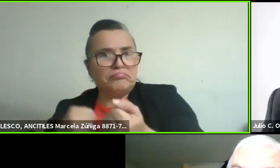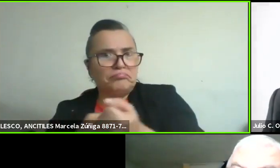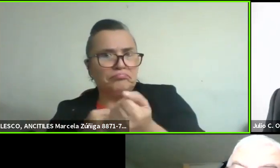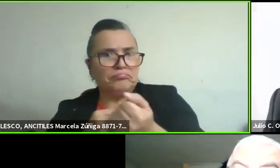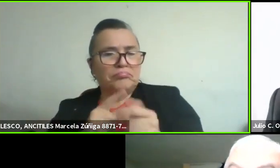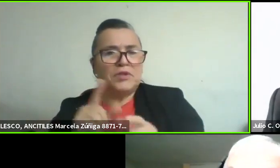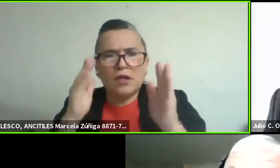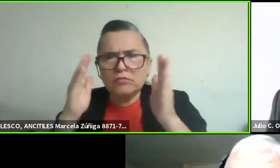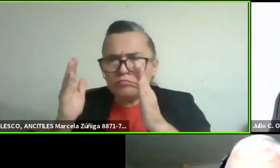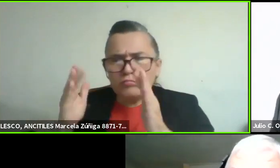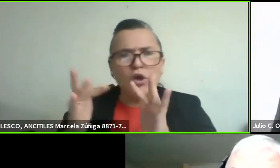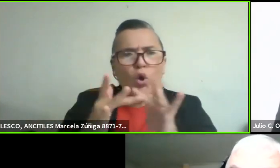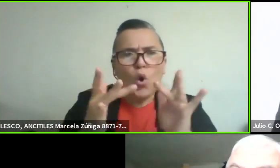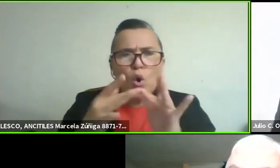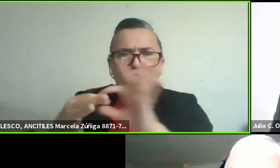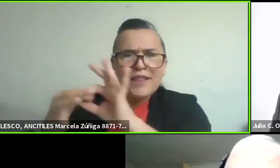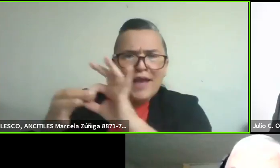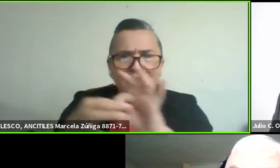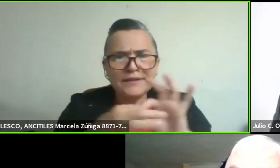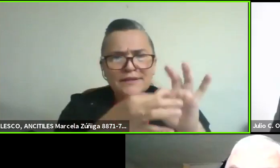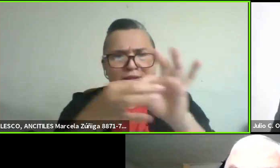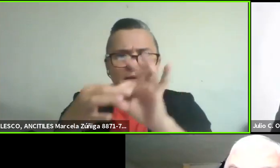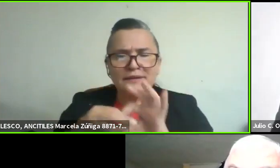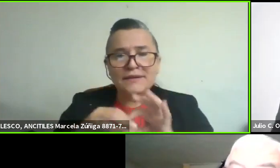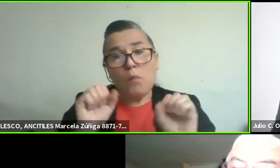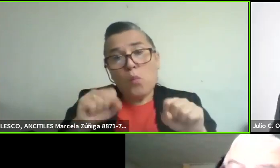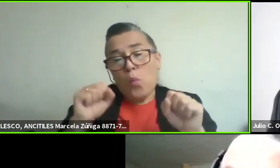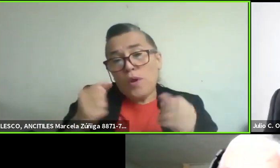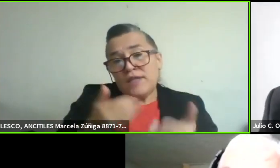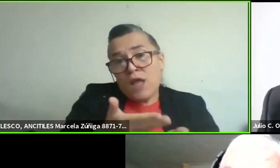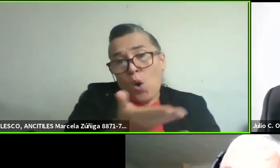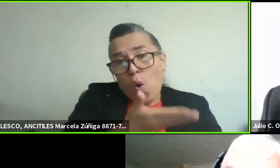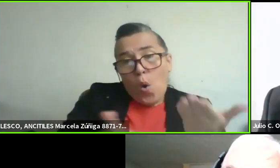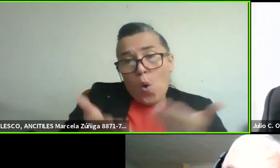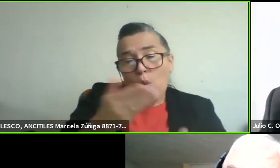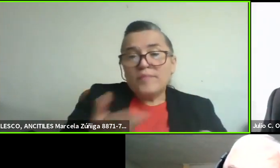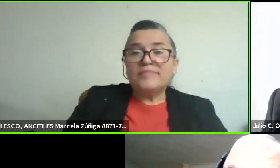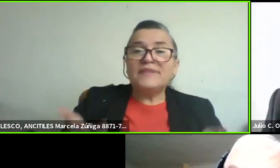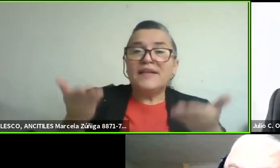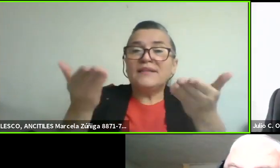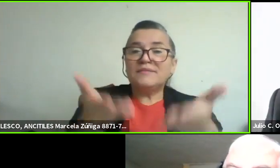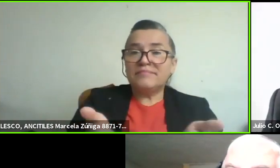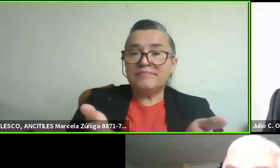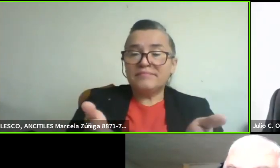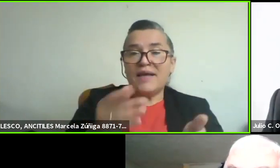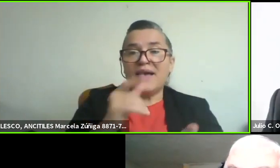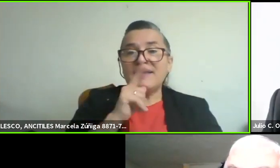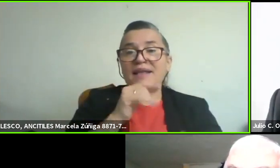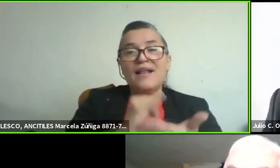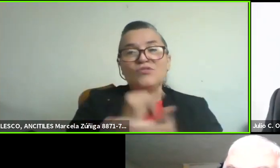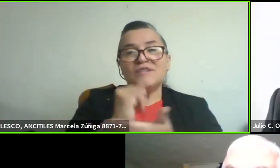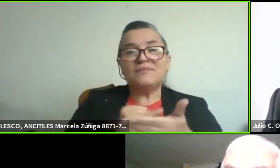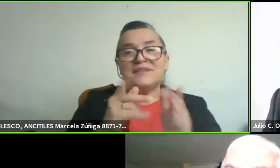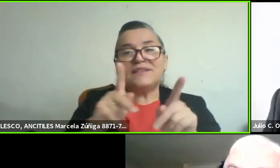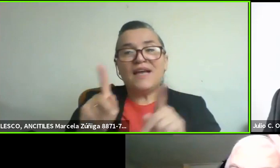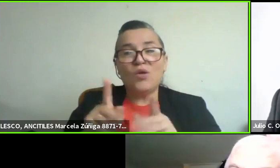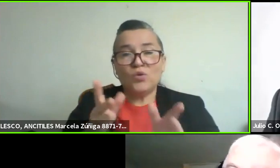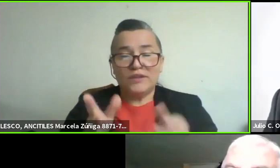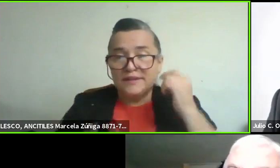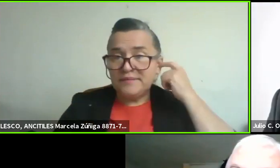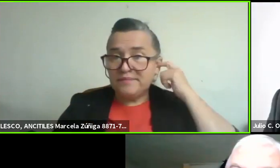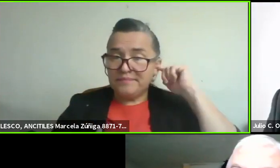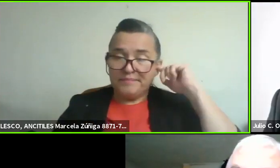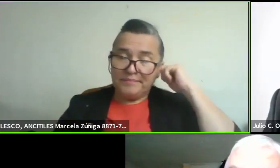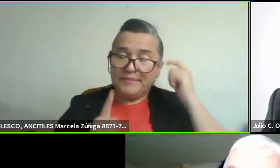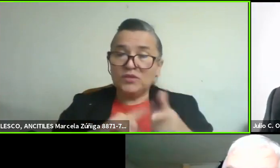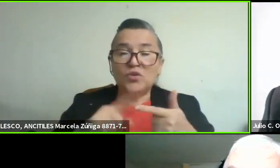conexiones detectan posibilidades de cooperación y se las presenta a los investigadores y las investigadoras o sea que aquí habría